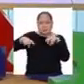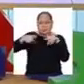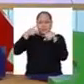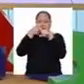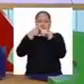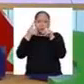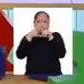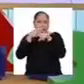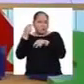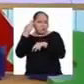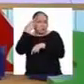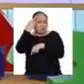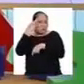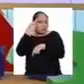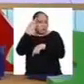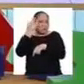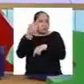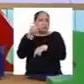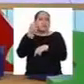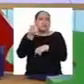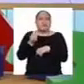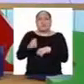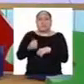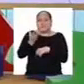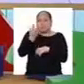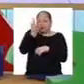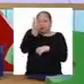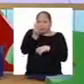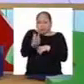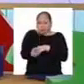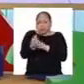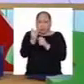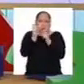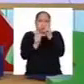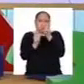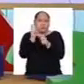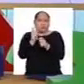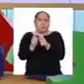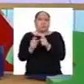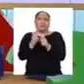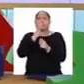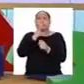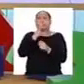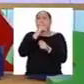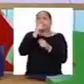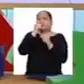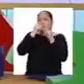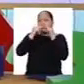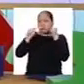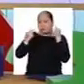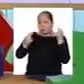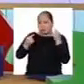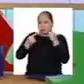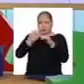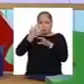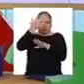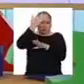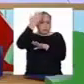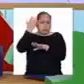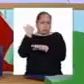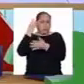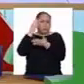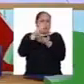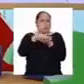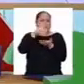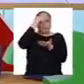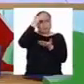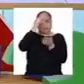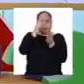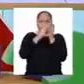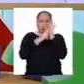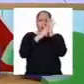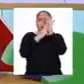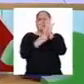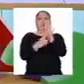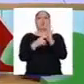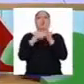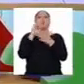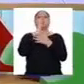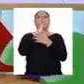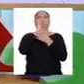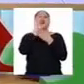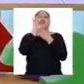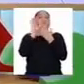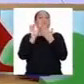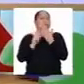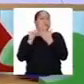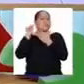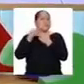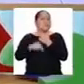motivos por los cuales existen menos quechohablantes que antes. La vez pasada aprendimos a representar las características